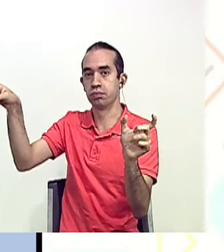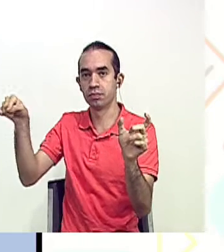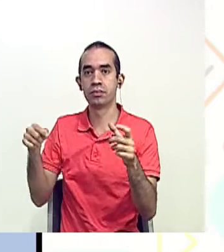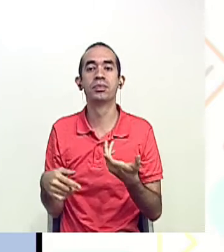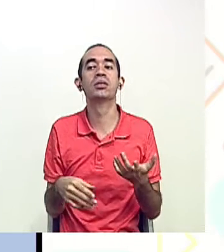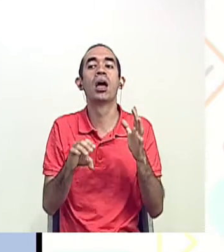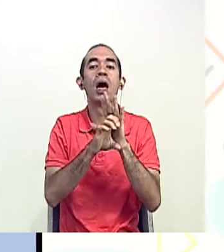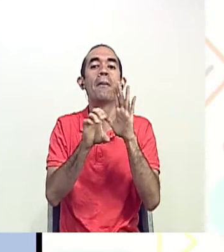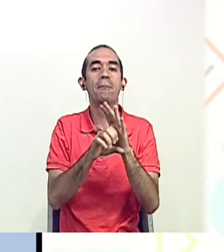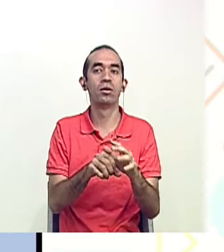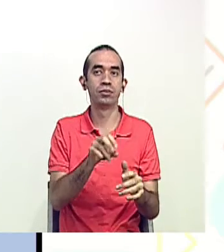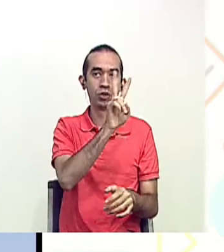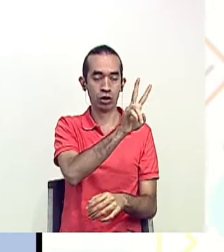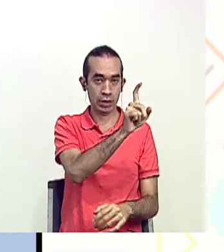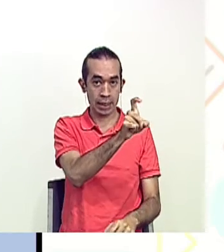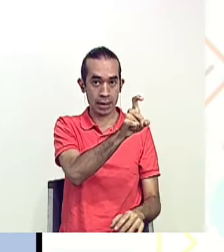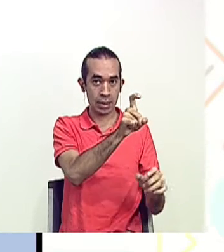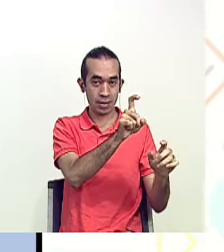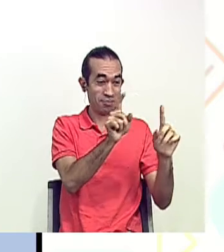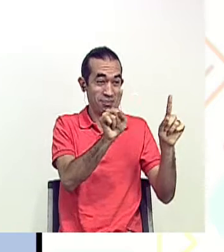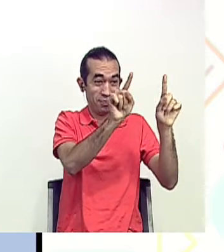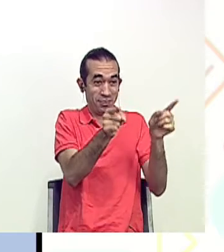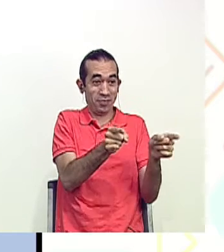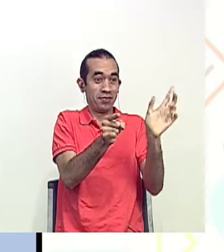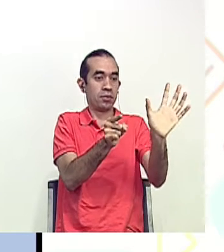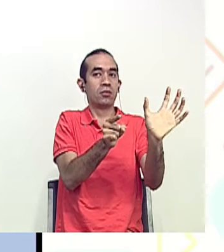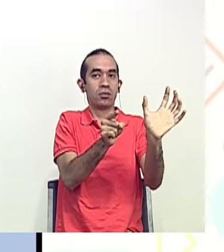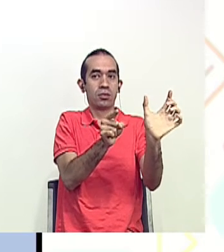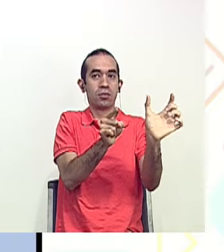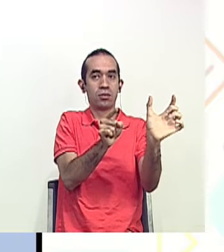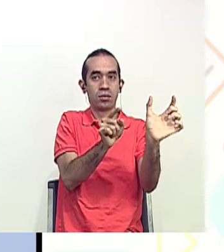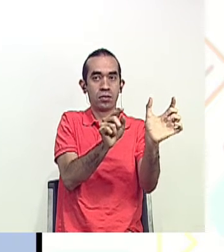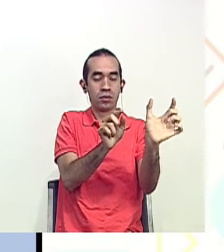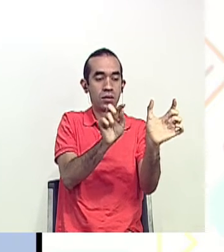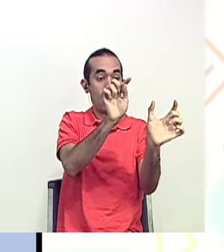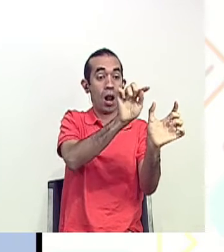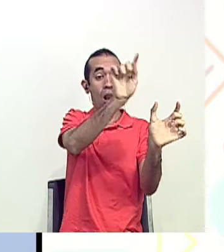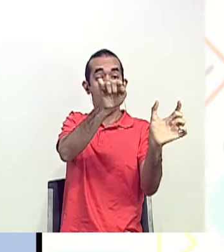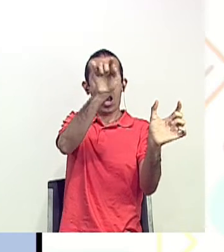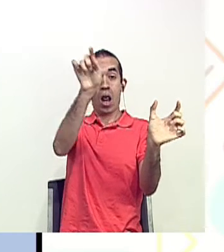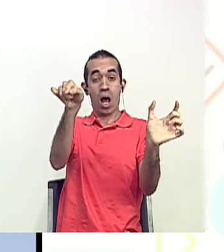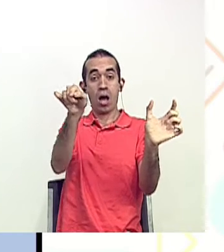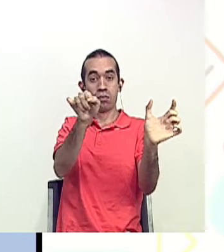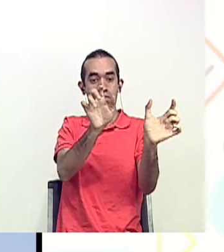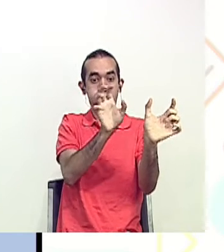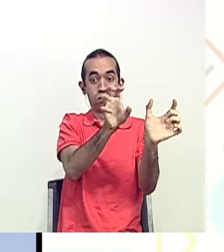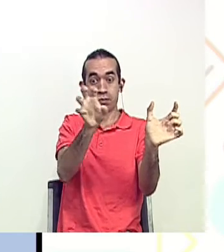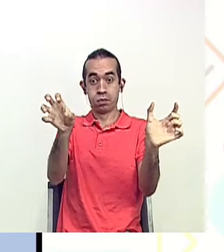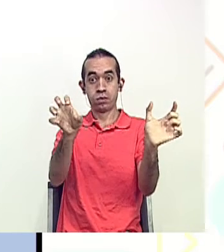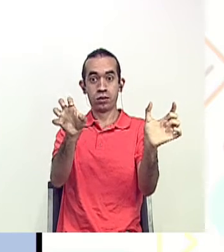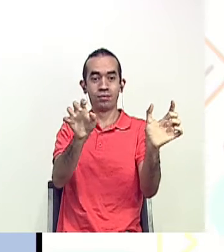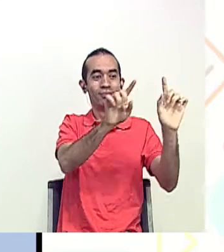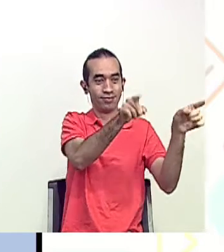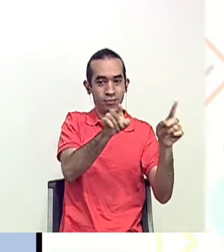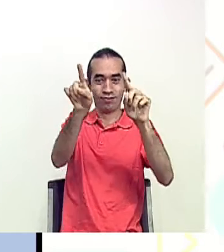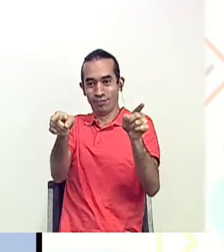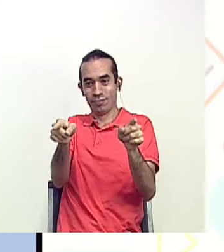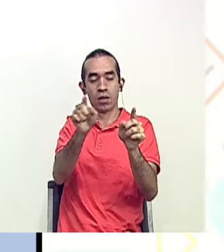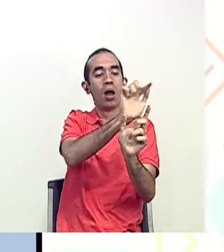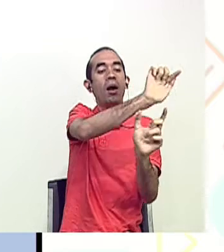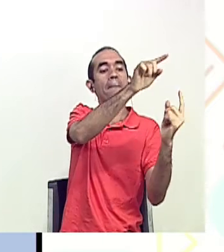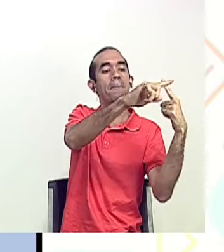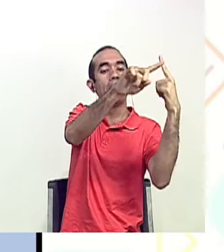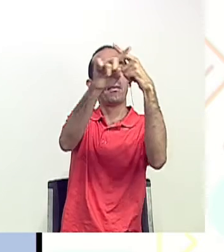que 2x va a multiplicar a cada término del polinomio y así también el